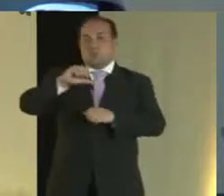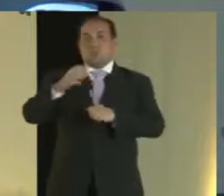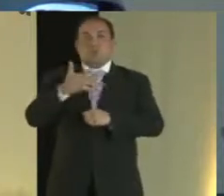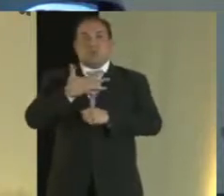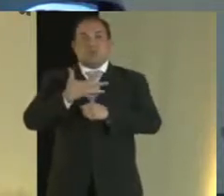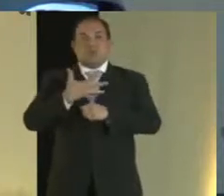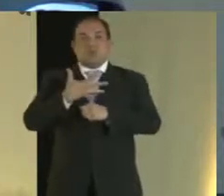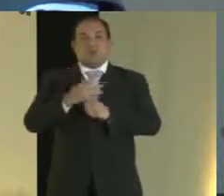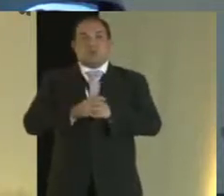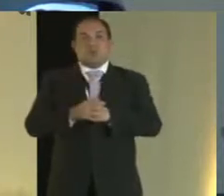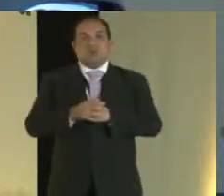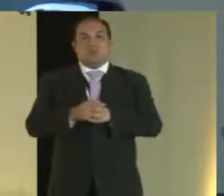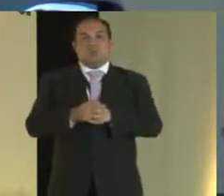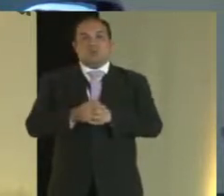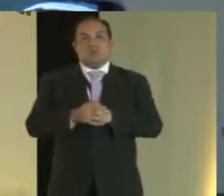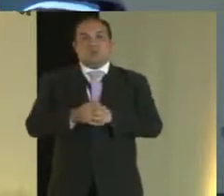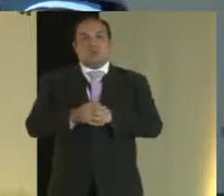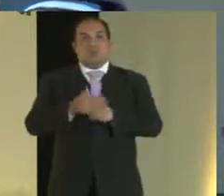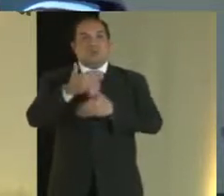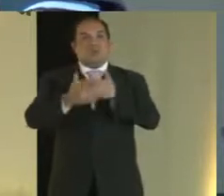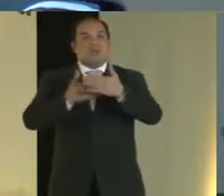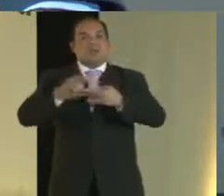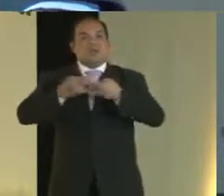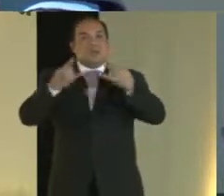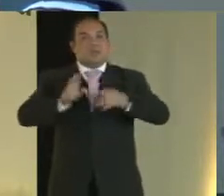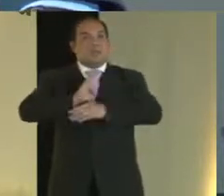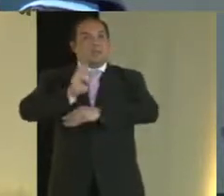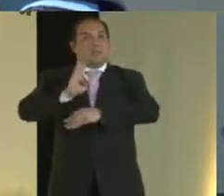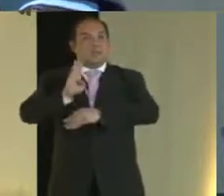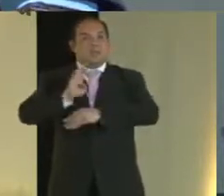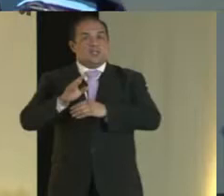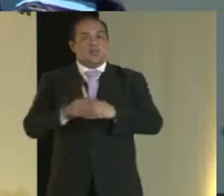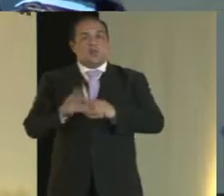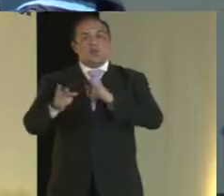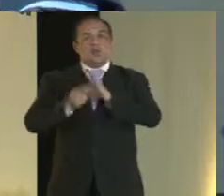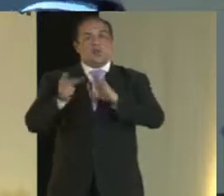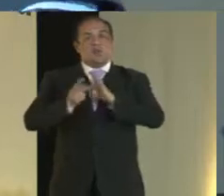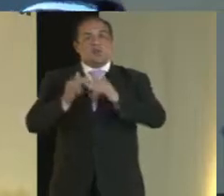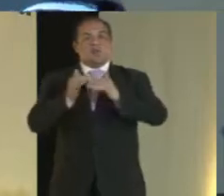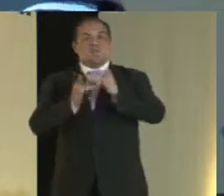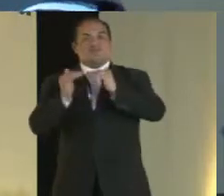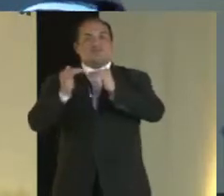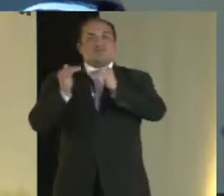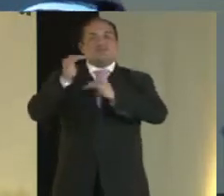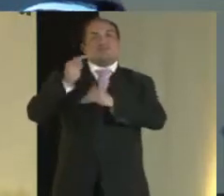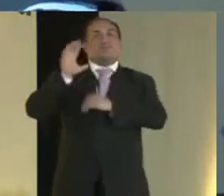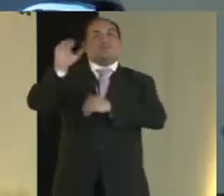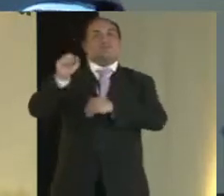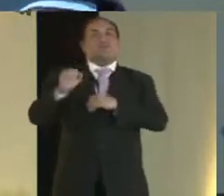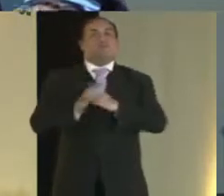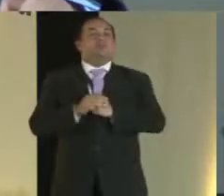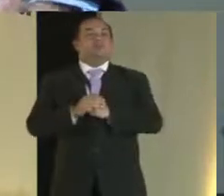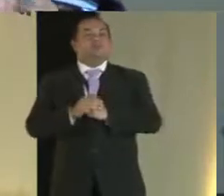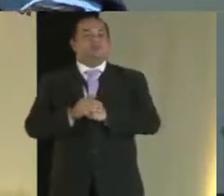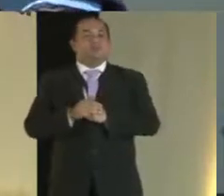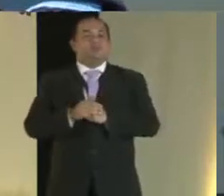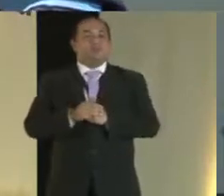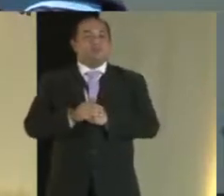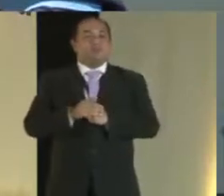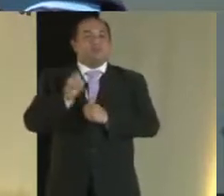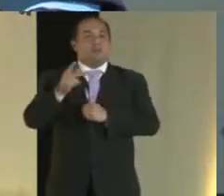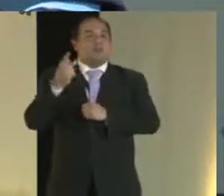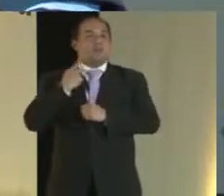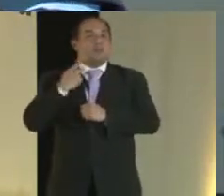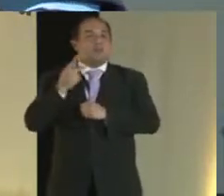en un momento histórico en que parece resurgir el poder de los sindicatos y las políticas públicas